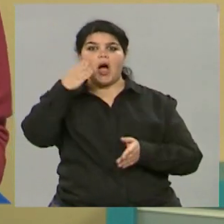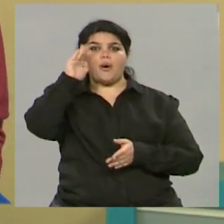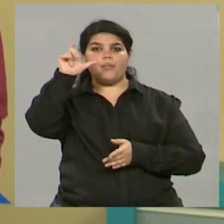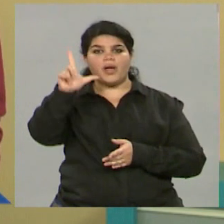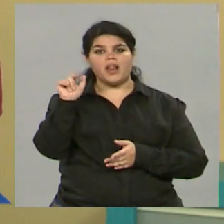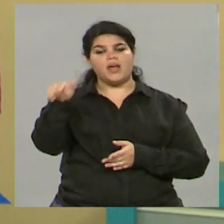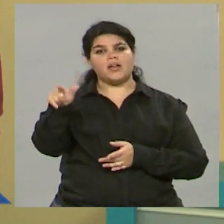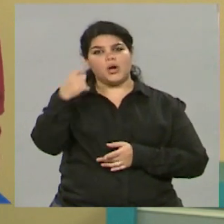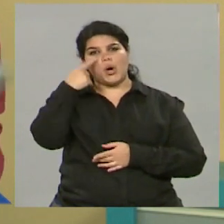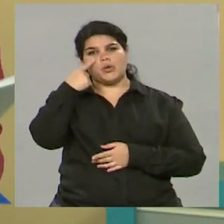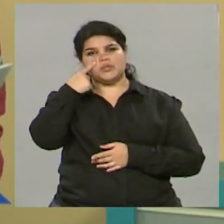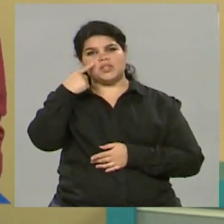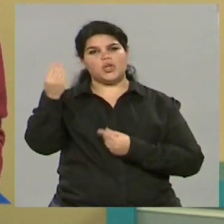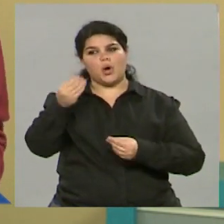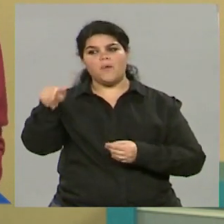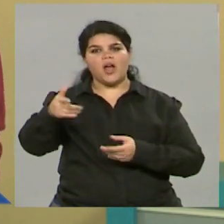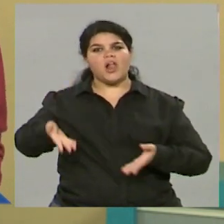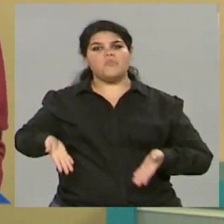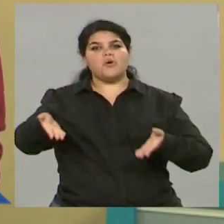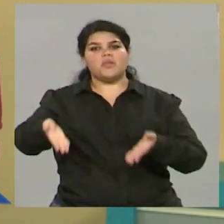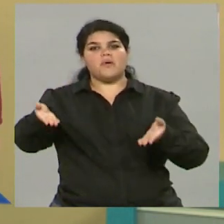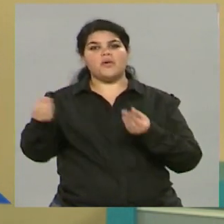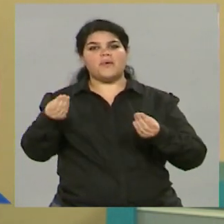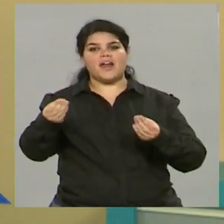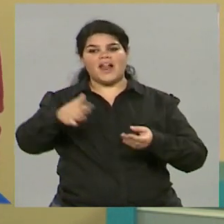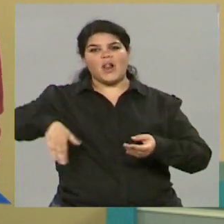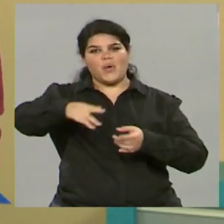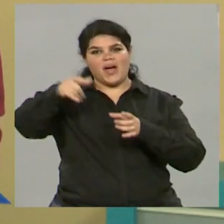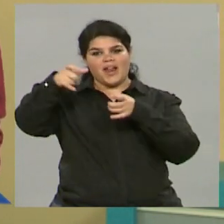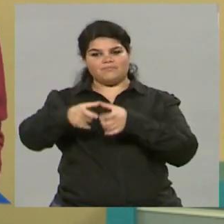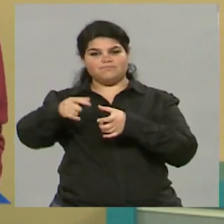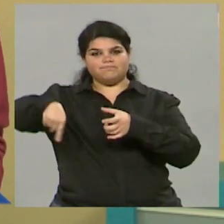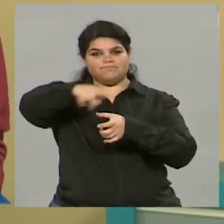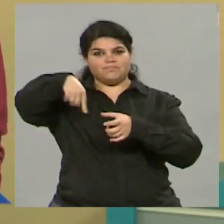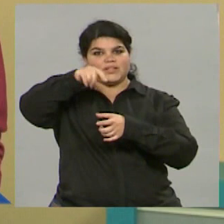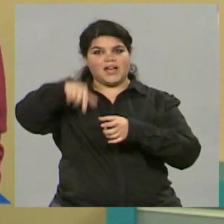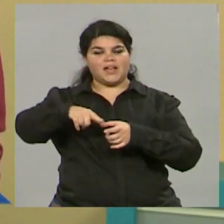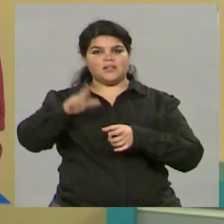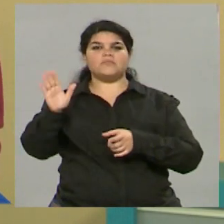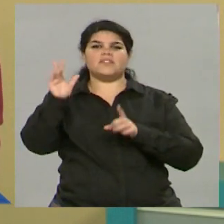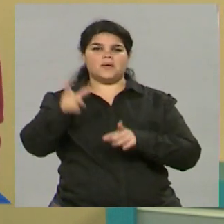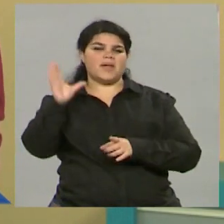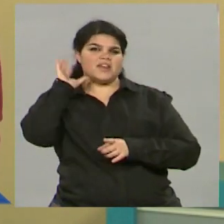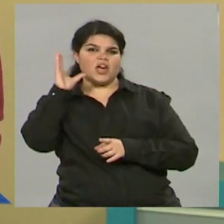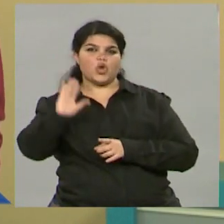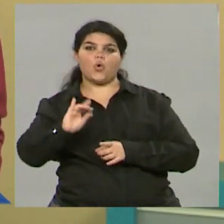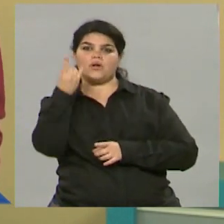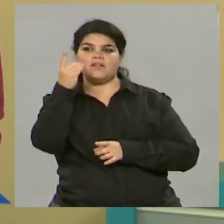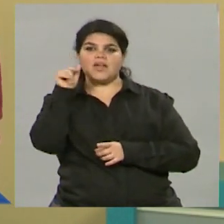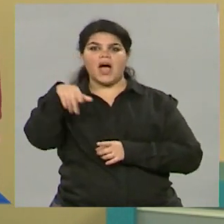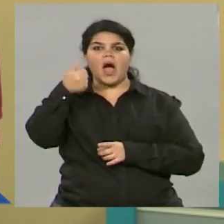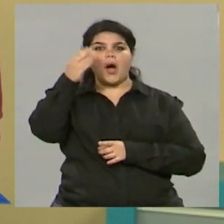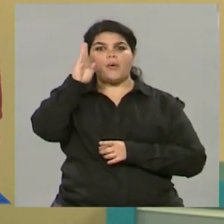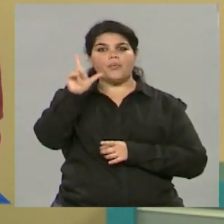Trigini, el conocido como motivador del nudo vial. También lo hemos escuchado allí en Radio Universidad, Abel. Ahora